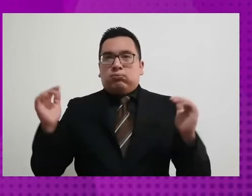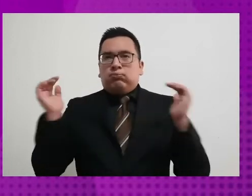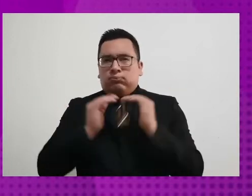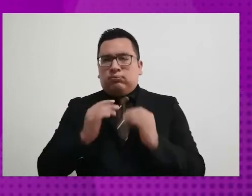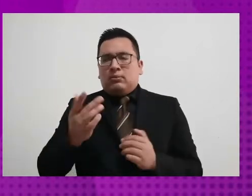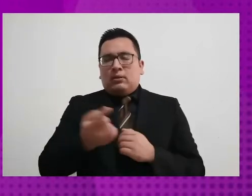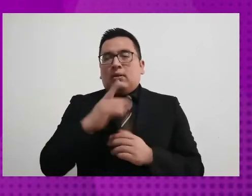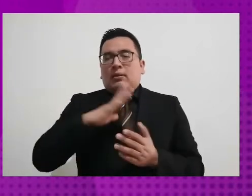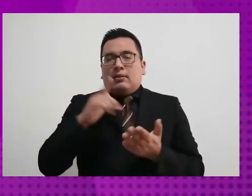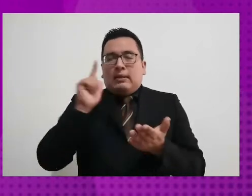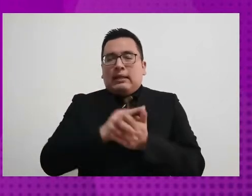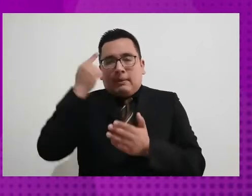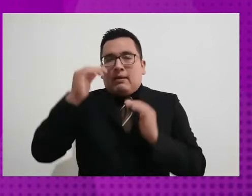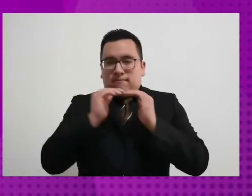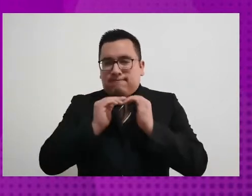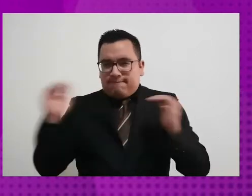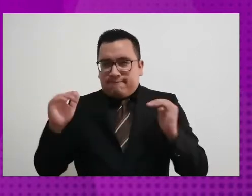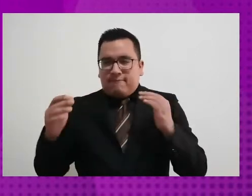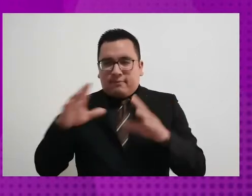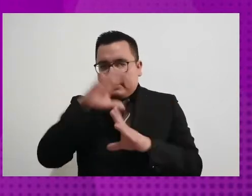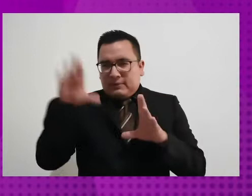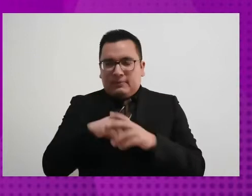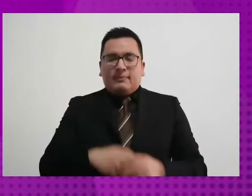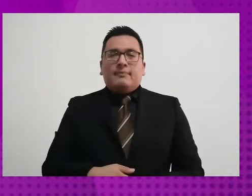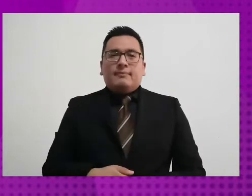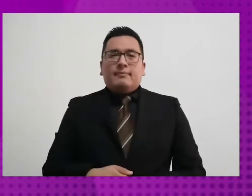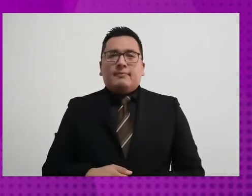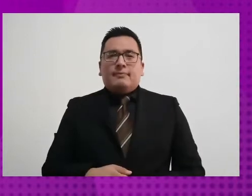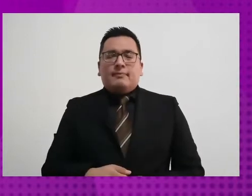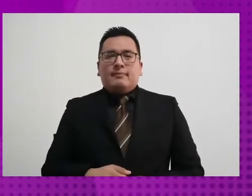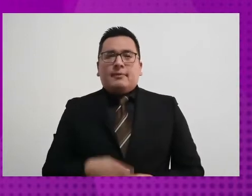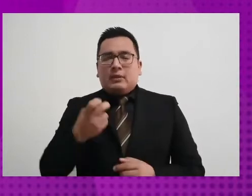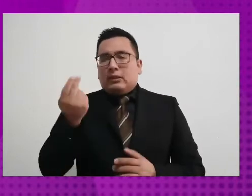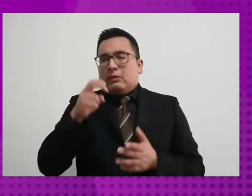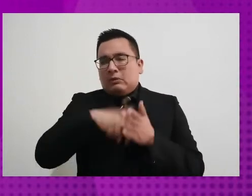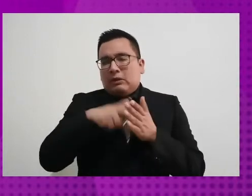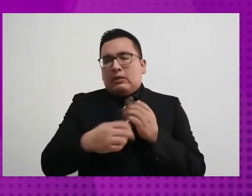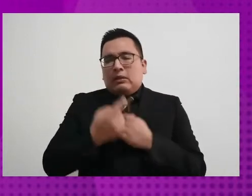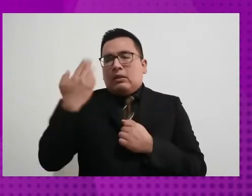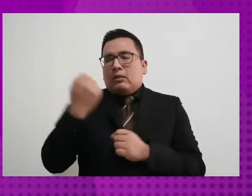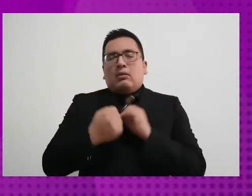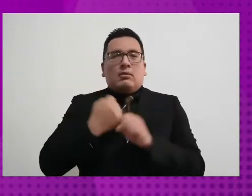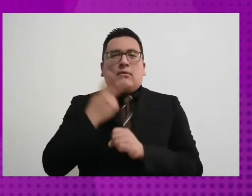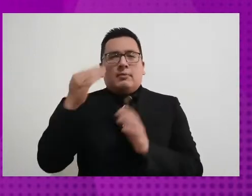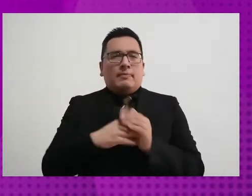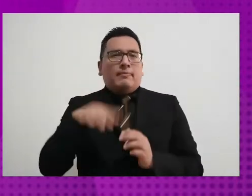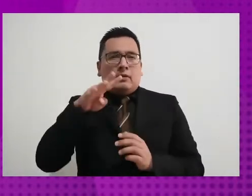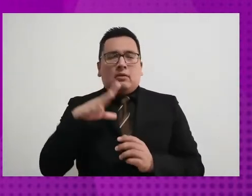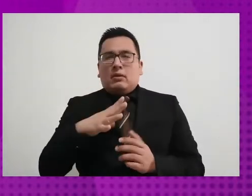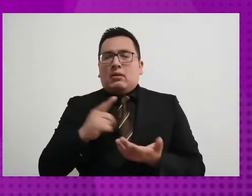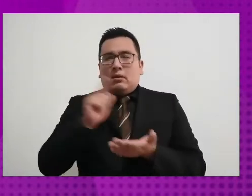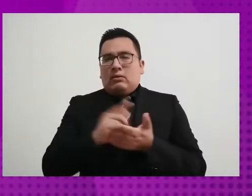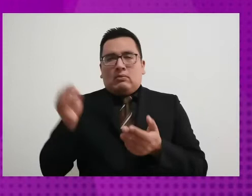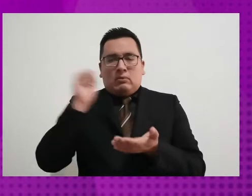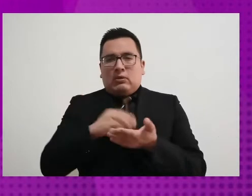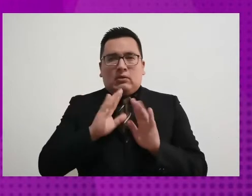reforma que conocemos todas como paridad total o paridad en todo, que fue en 2019 publicada en el Diario